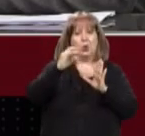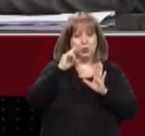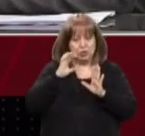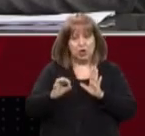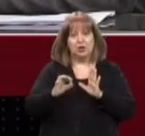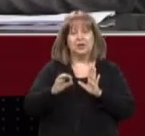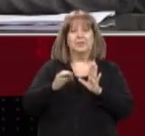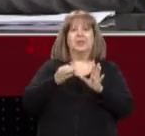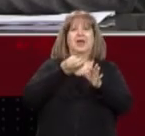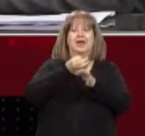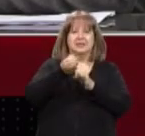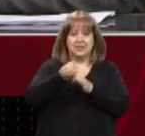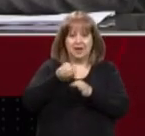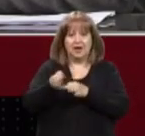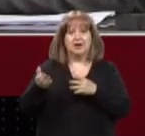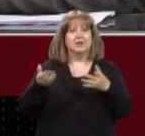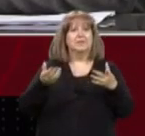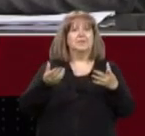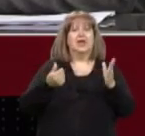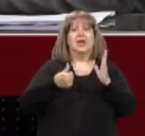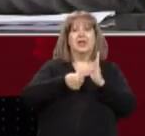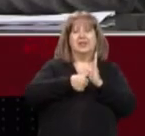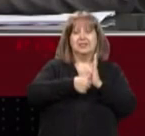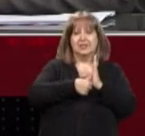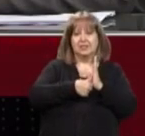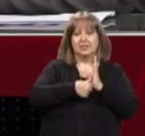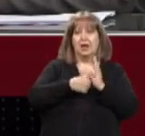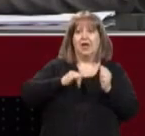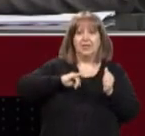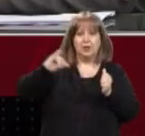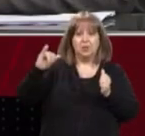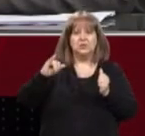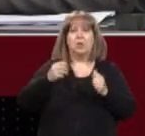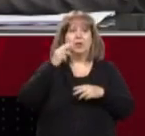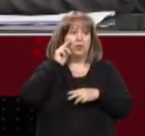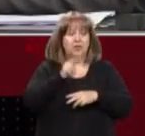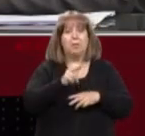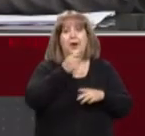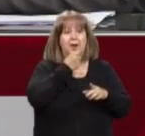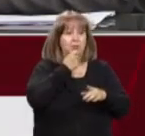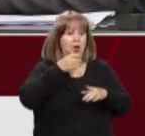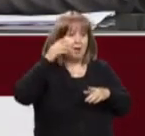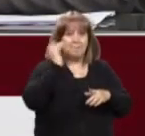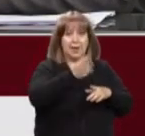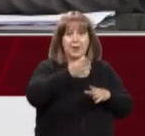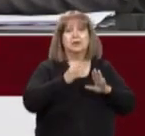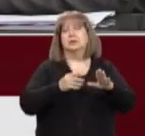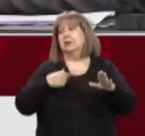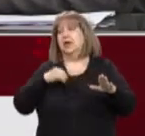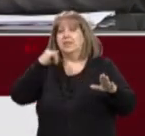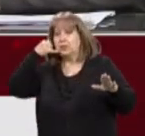gente, reservar la identidad de aquel que denuncia cuando ve a golpeado a un chico, capacitar